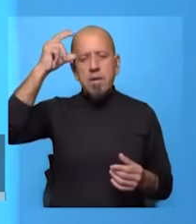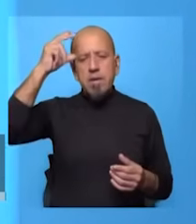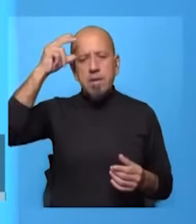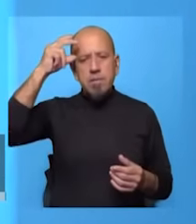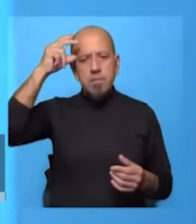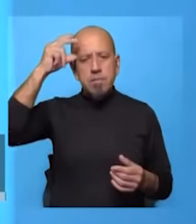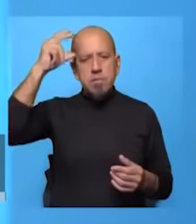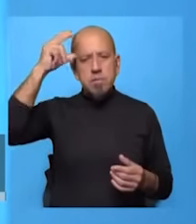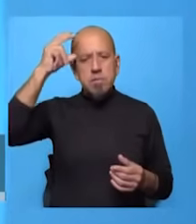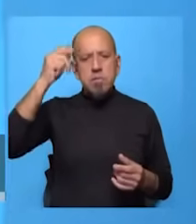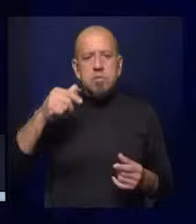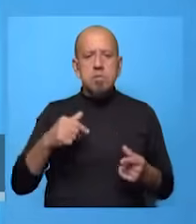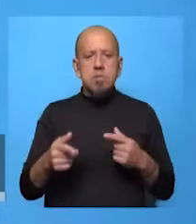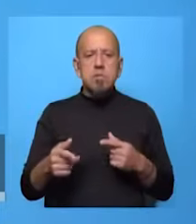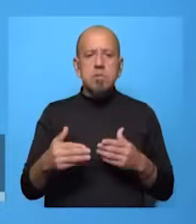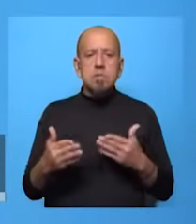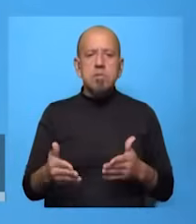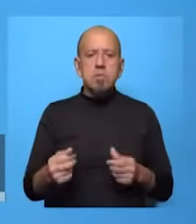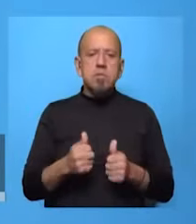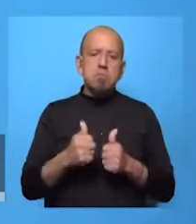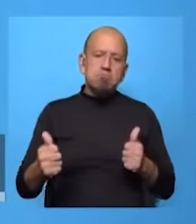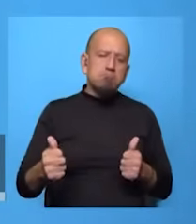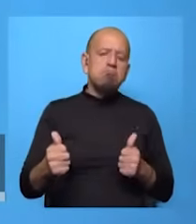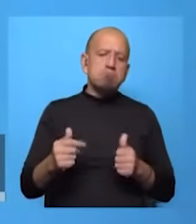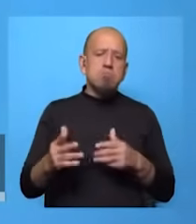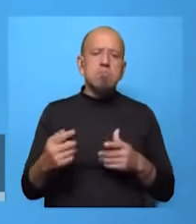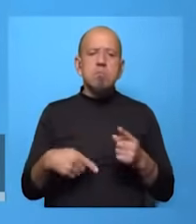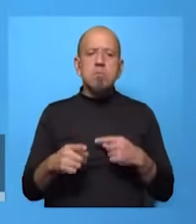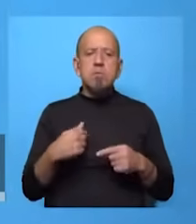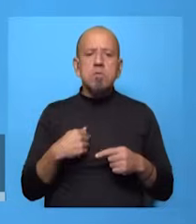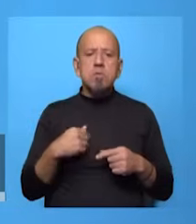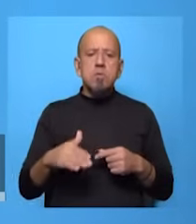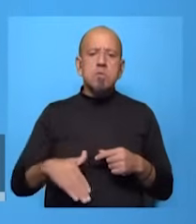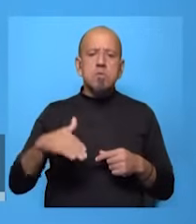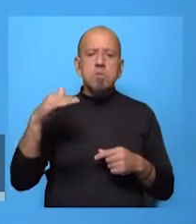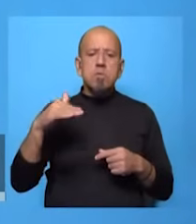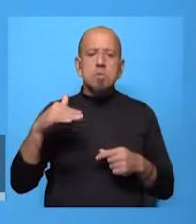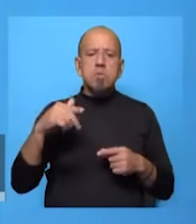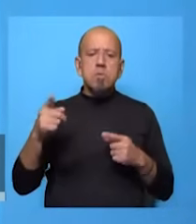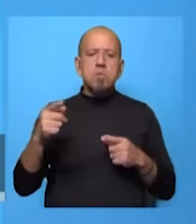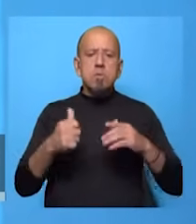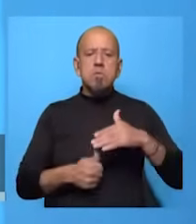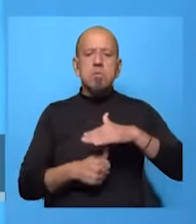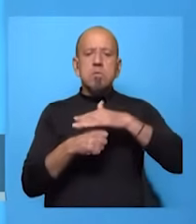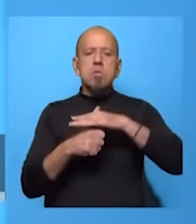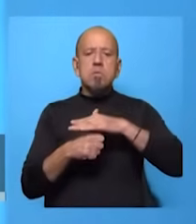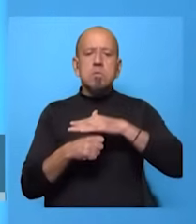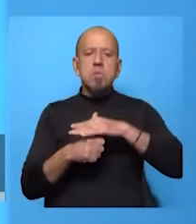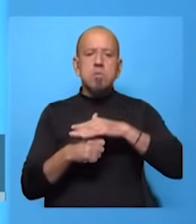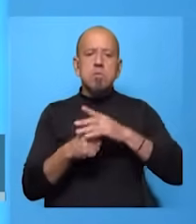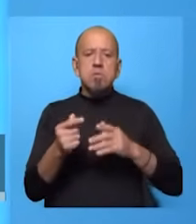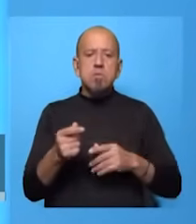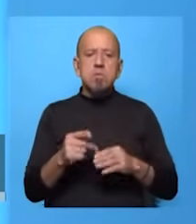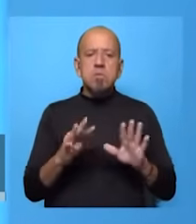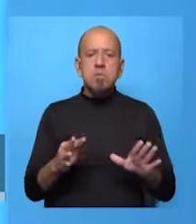mis mis cercanías y mis distancias con taré pero yo crecí políticamente bajo el liderazgo de tar Vázquez con 9 años